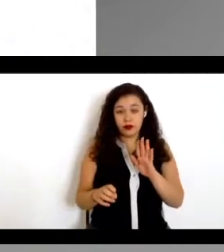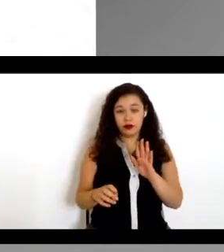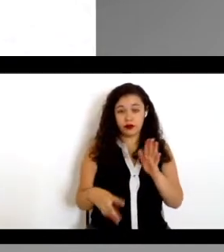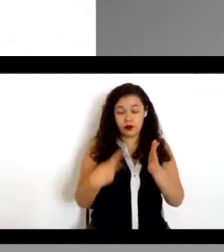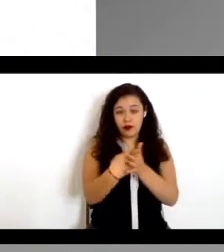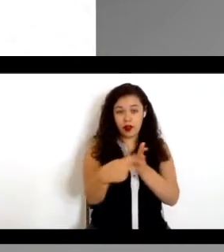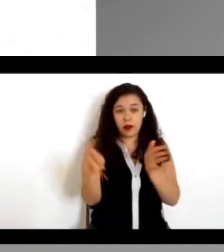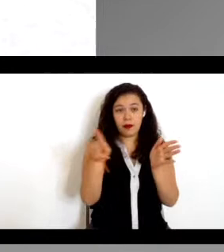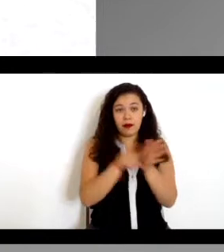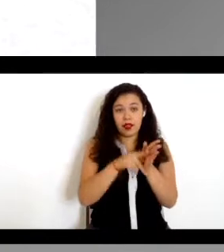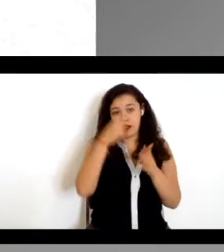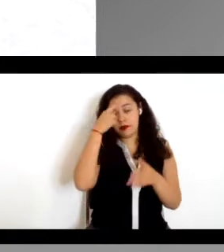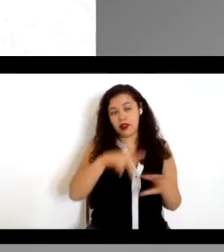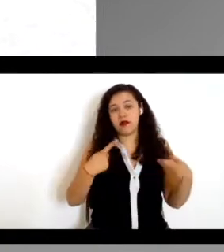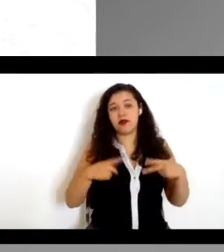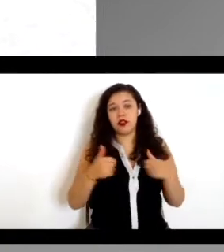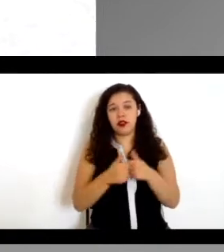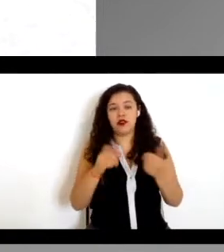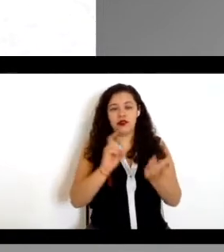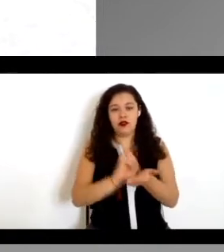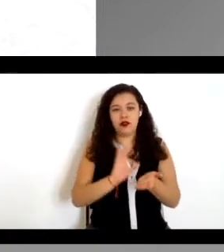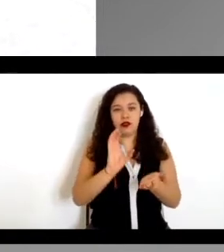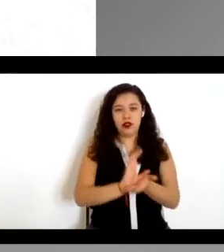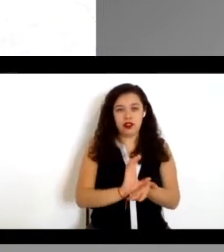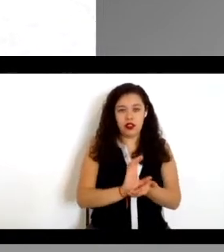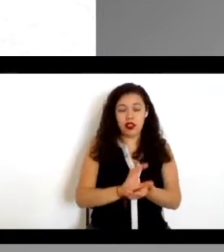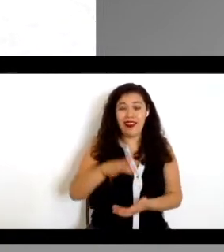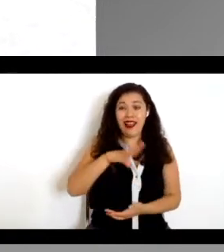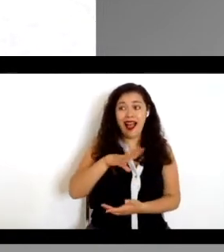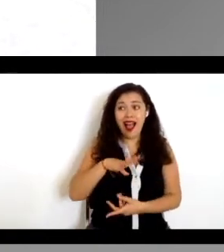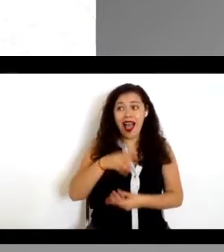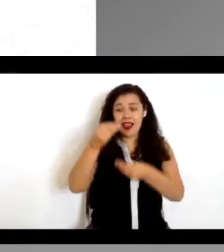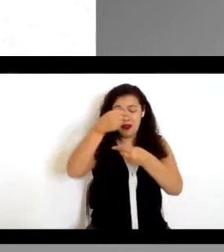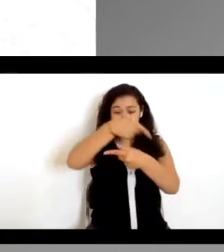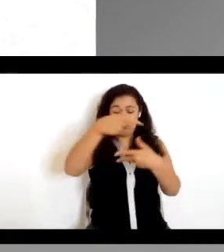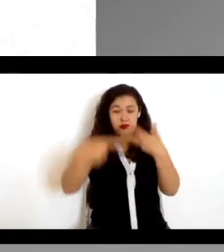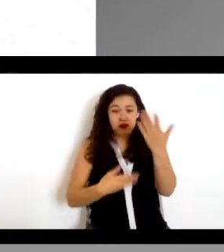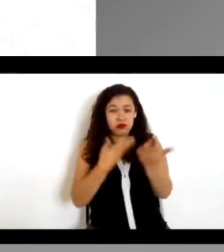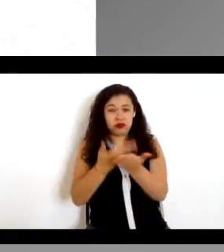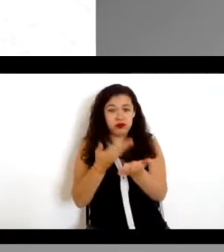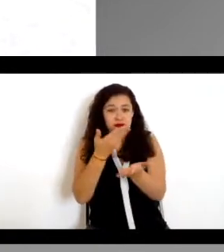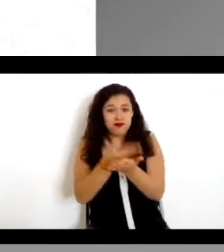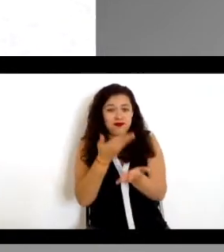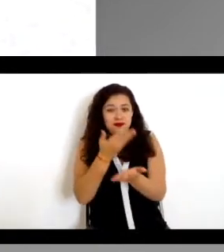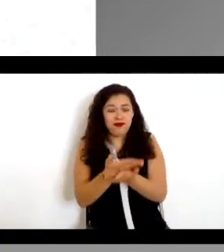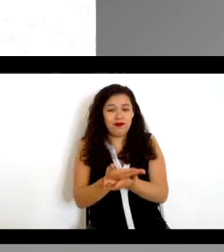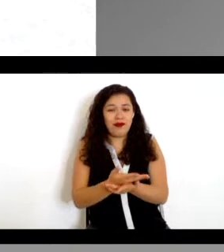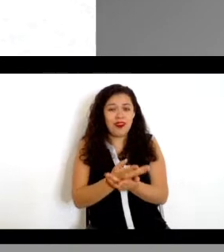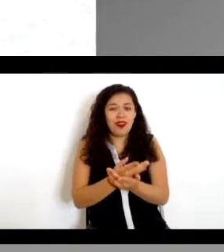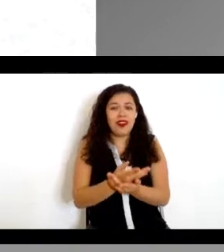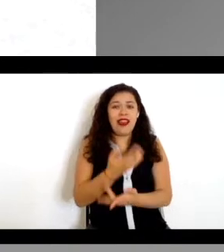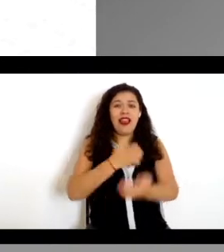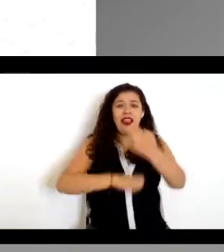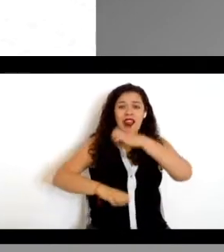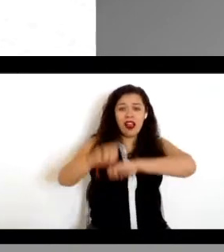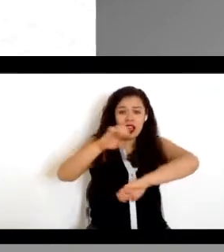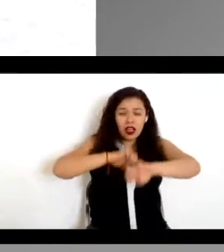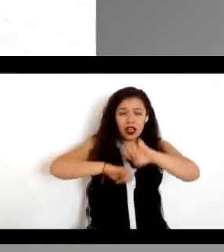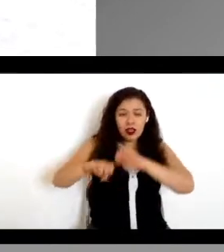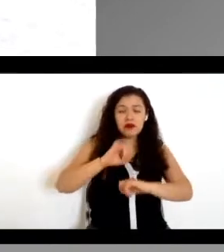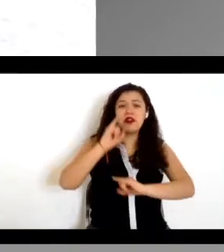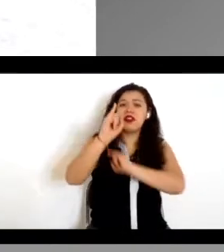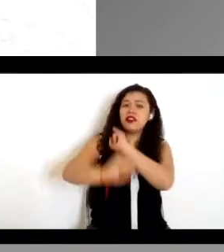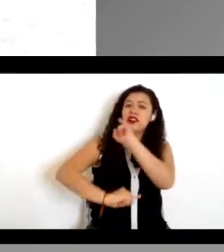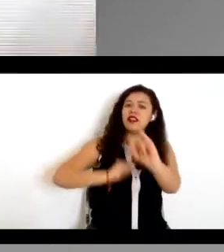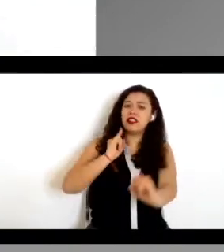discapacidad, o sea, tenemos de sobra como oferta a vida independiente, ¿no? Decenas de empresas internacionales nos